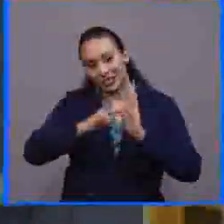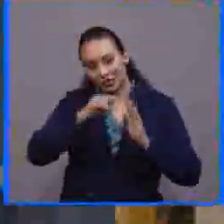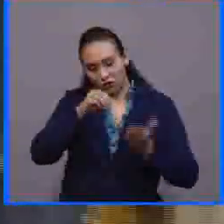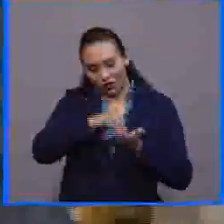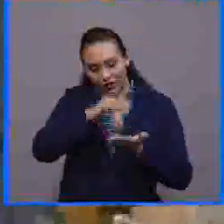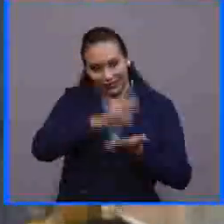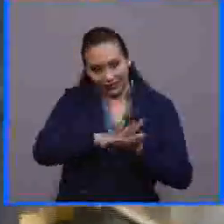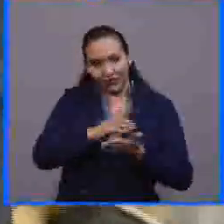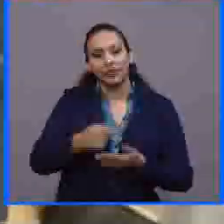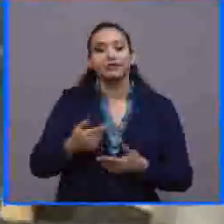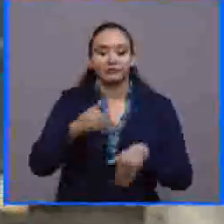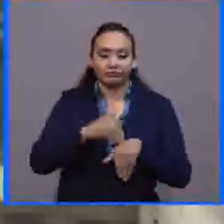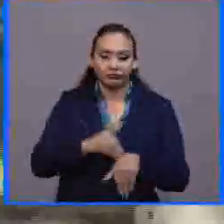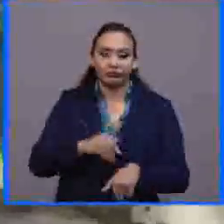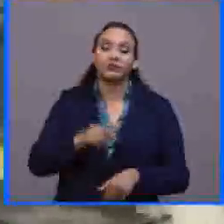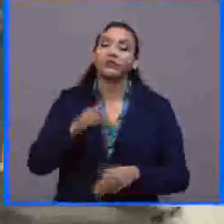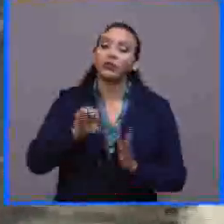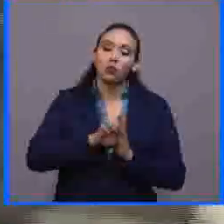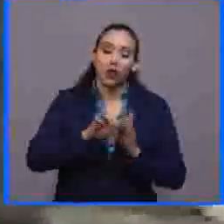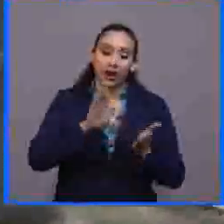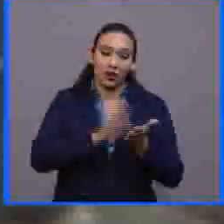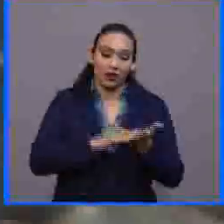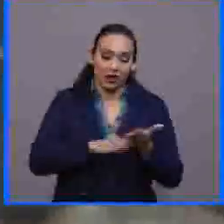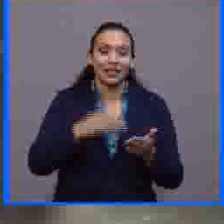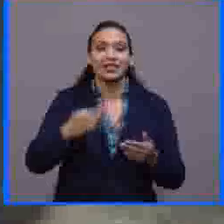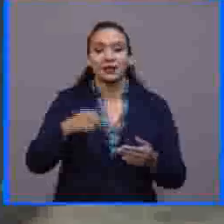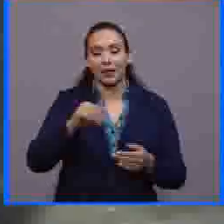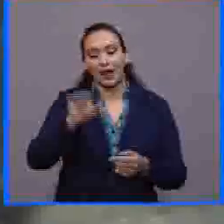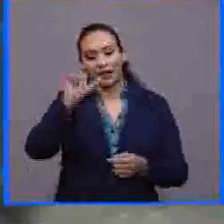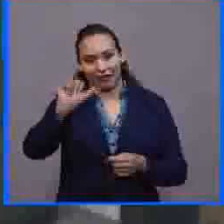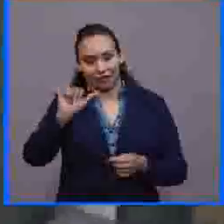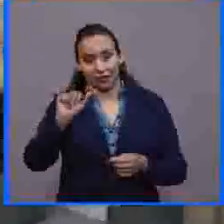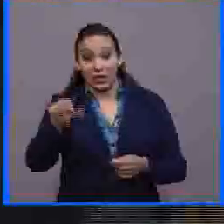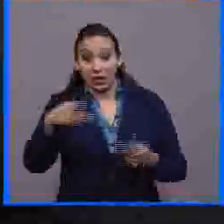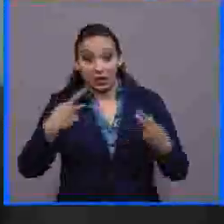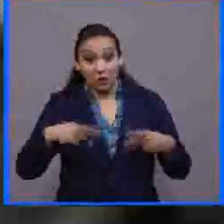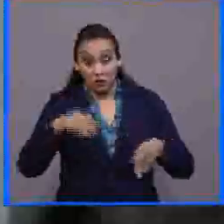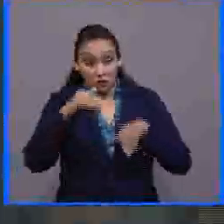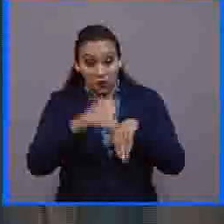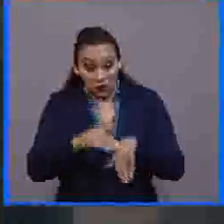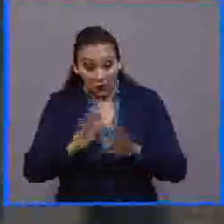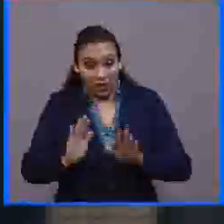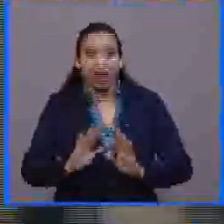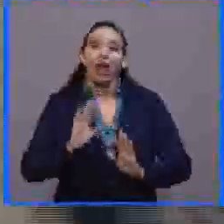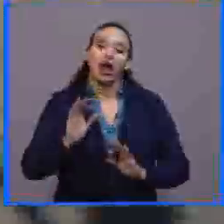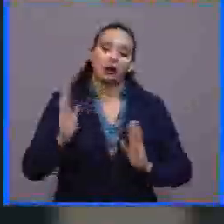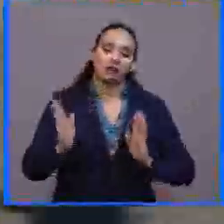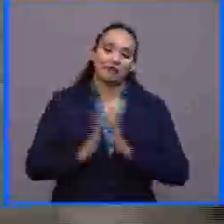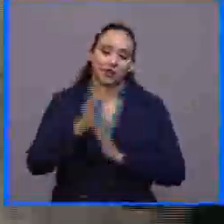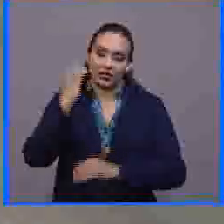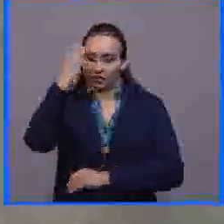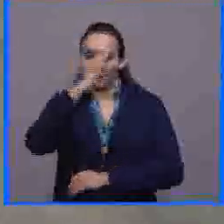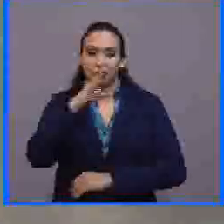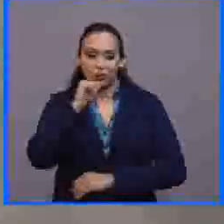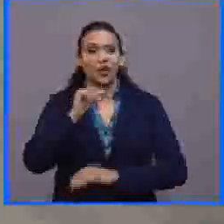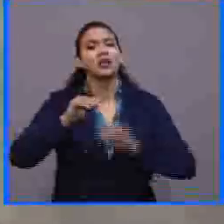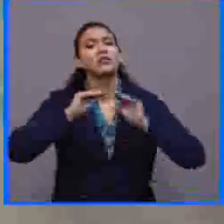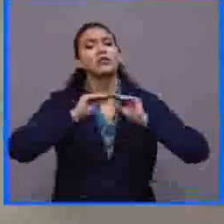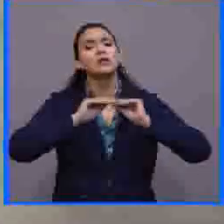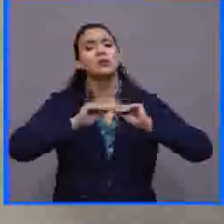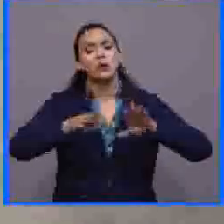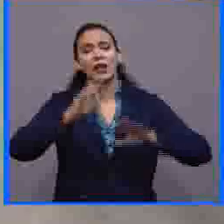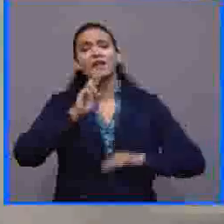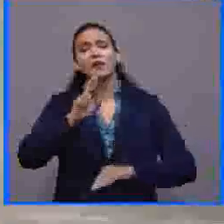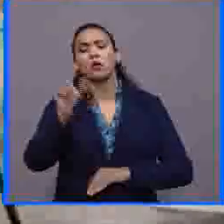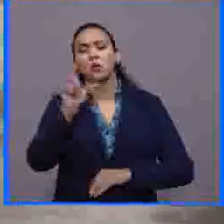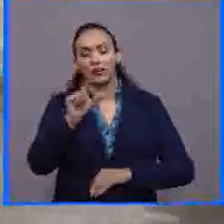cita, identificada como documento A. Quien no cumpla con este requisito no podrá participar en el examen. La publicación de resultados